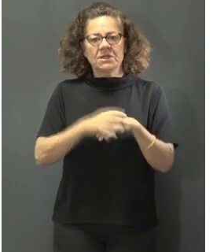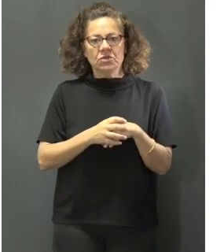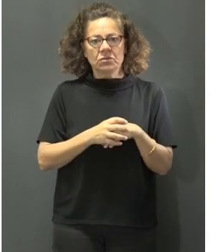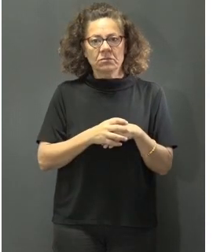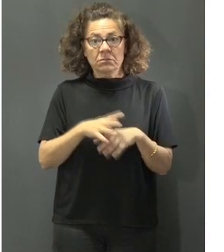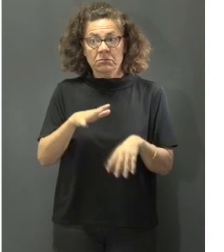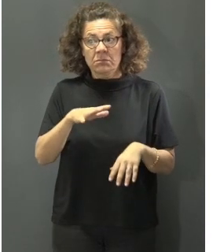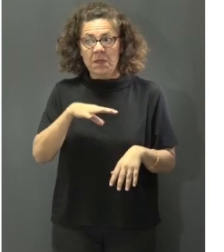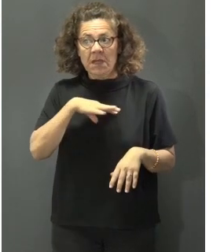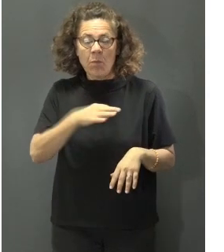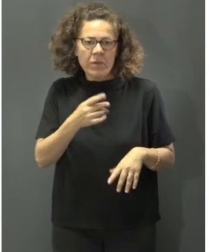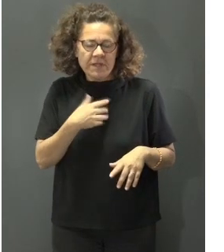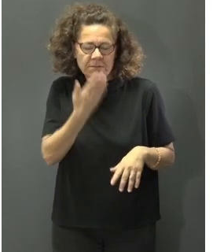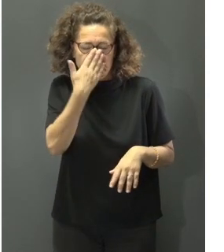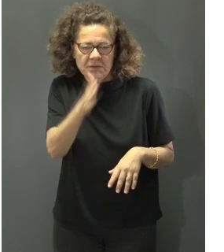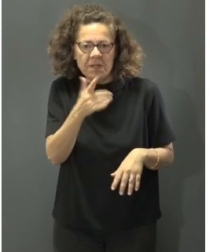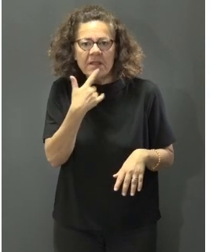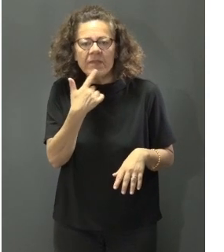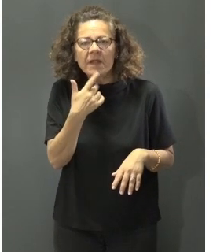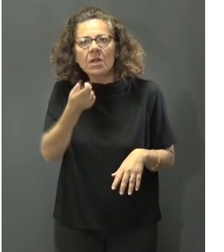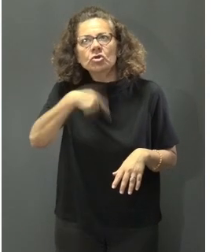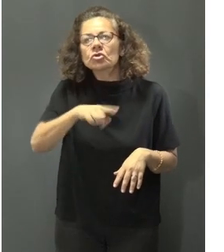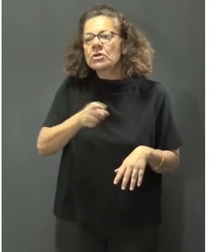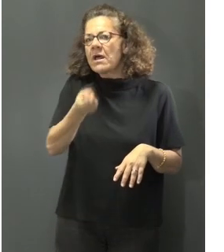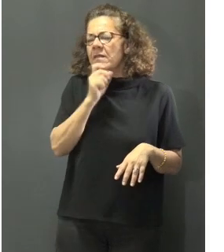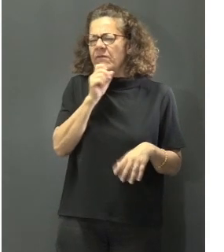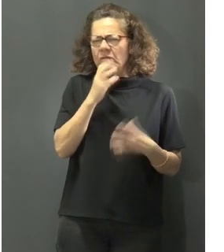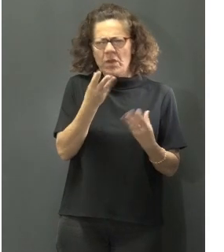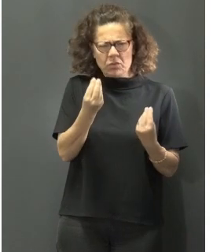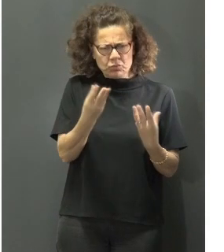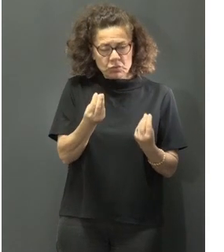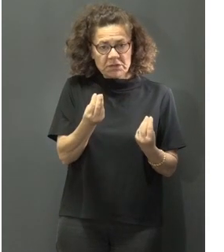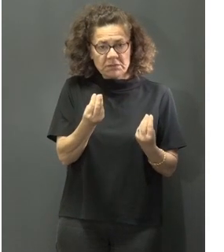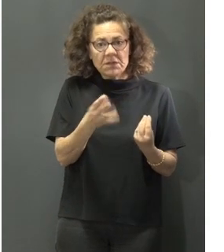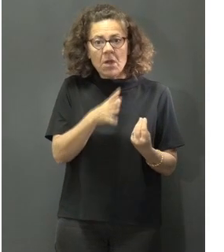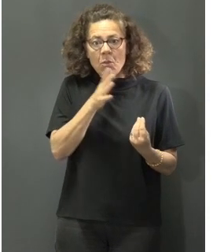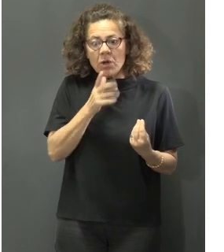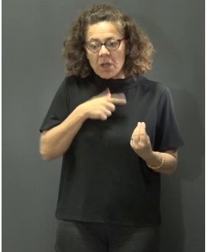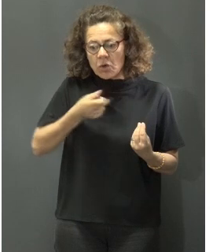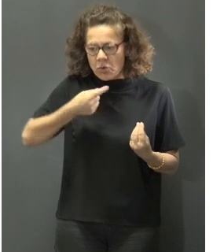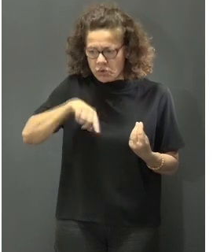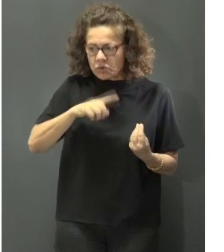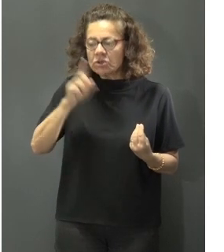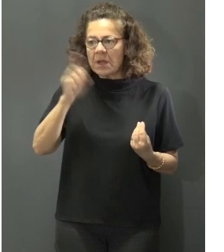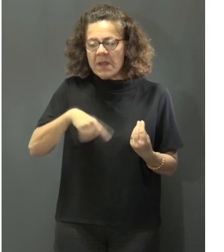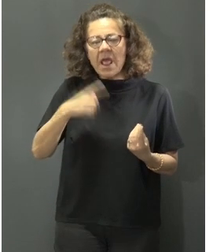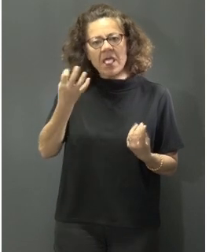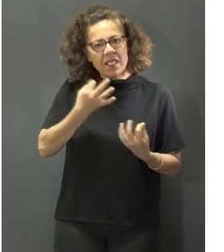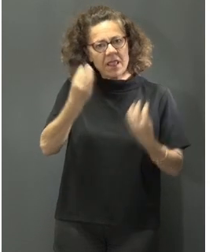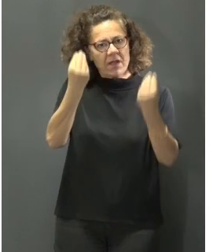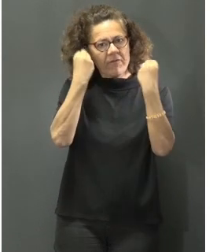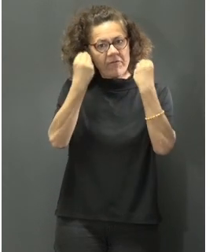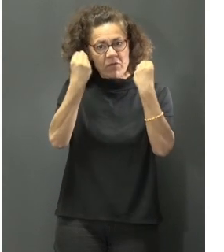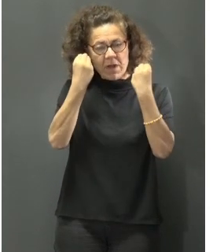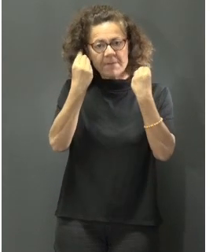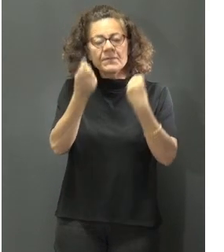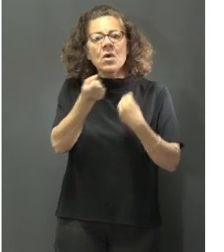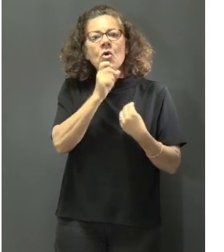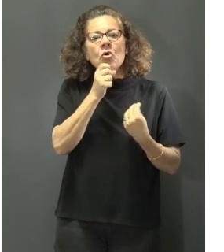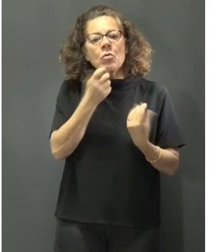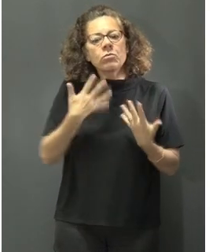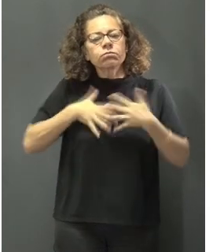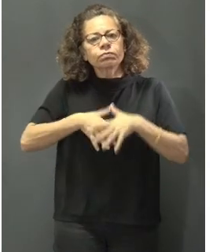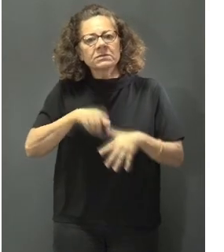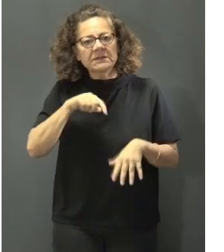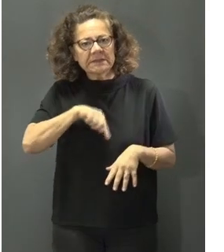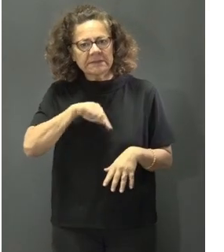es tan honesto como decir, pues hemos tenido muchas dificultades para hacerlo, porque nosotros nos hemos tenido que formar en esto. O sea, ¿cómo lo habéis vivido?